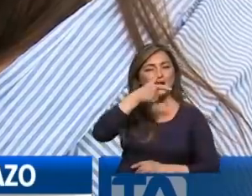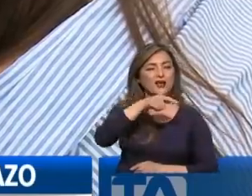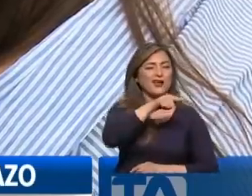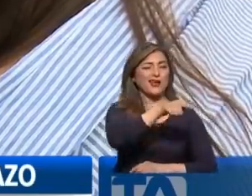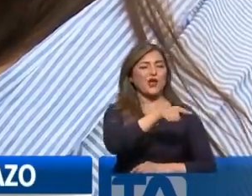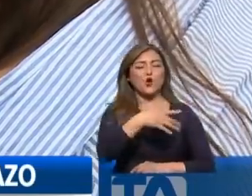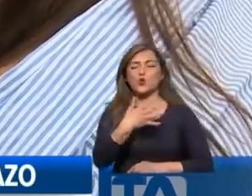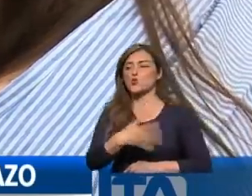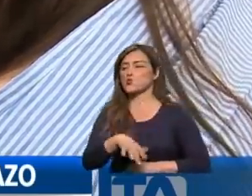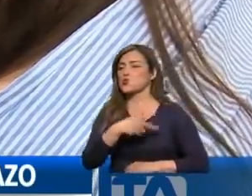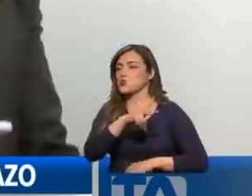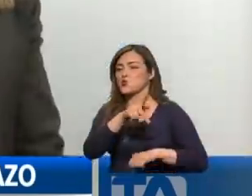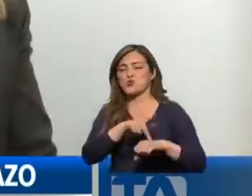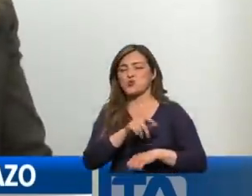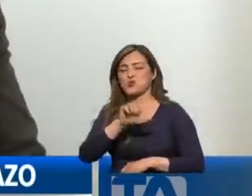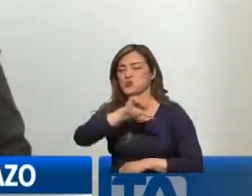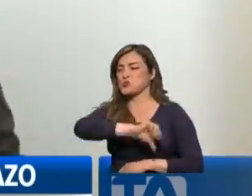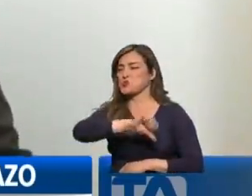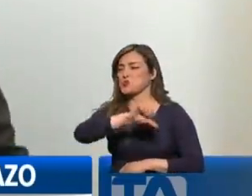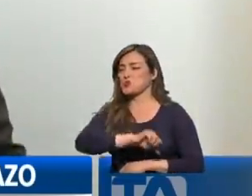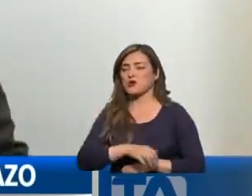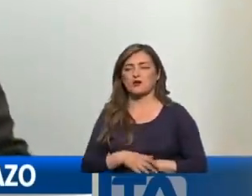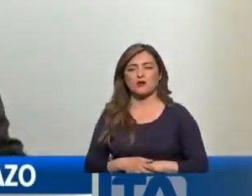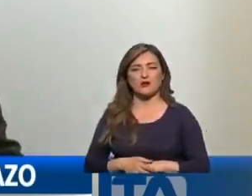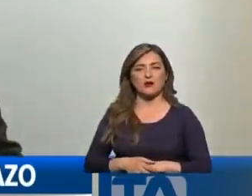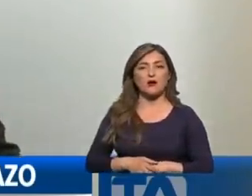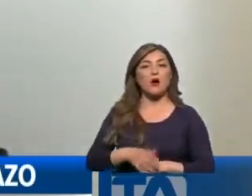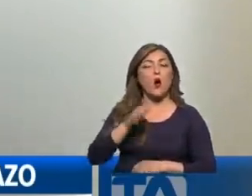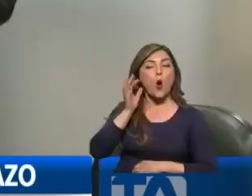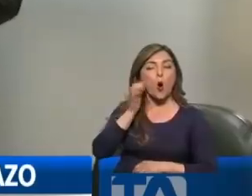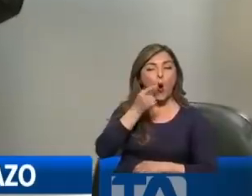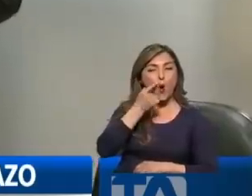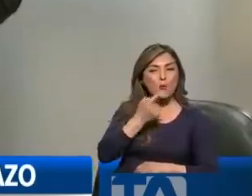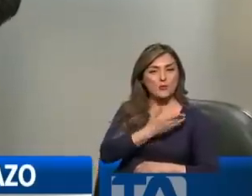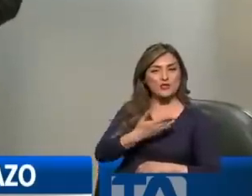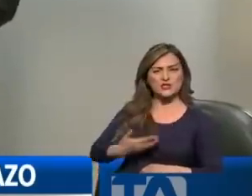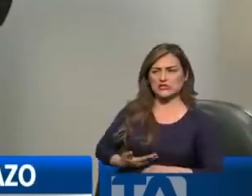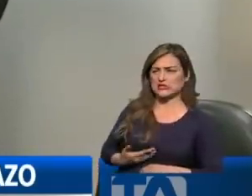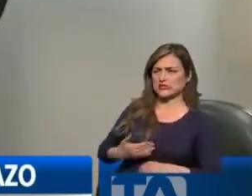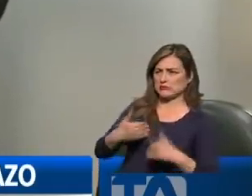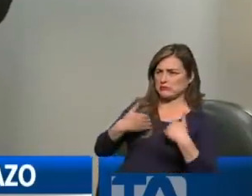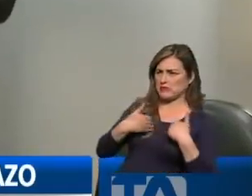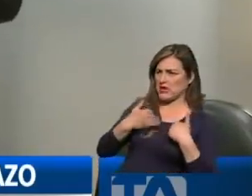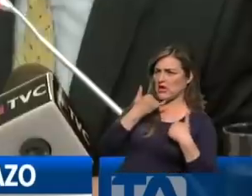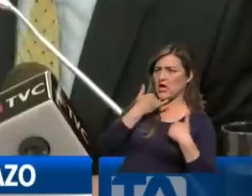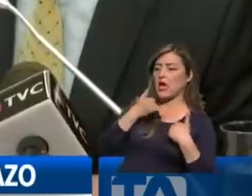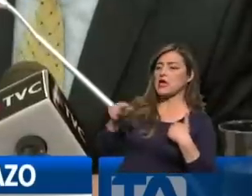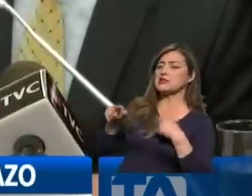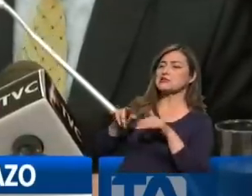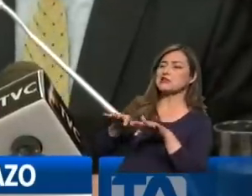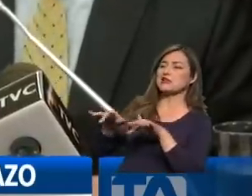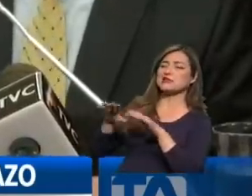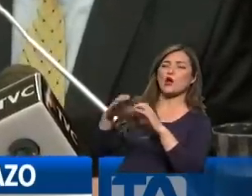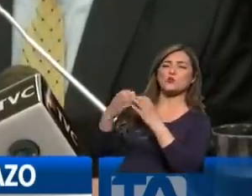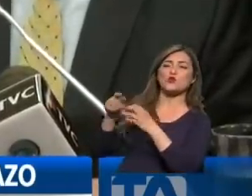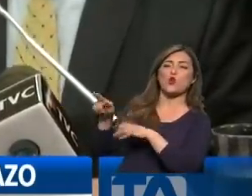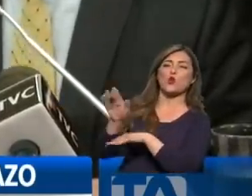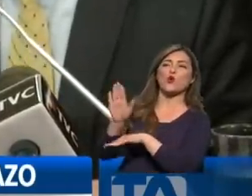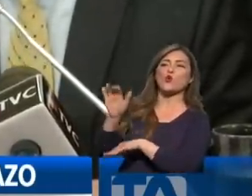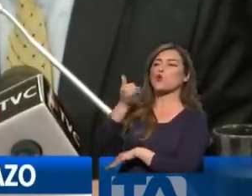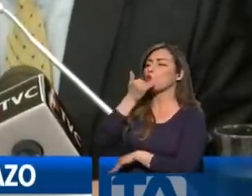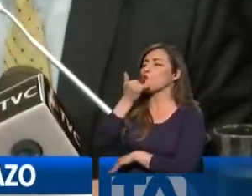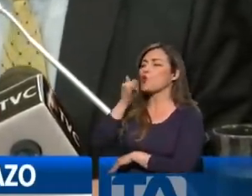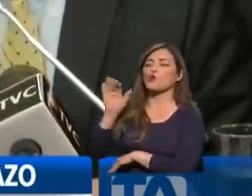Fiscalización, mientras él asegura que fue un error de la secretaria de la Comisión. Esta tarde los miembros